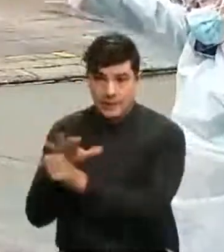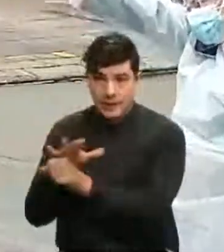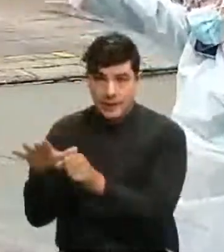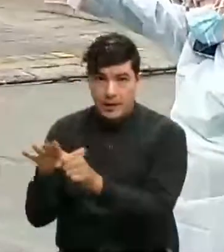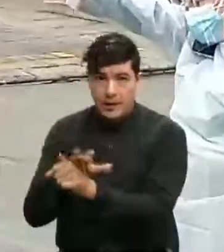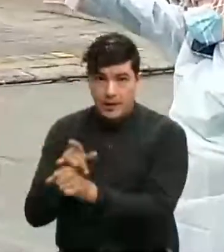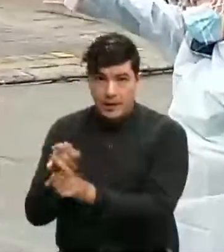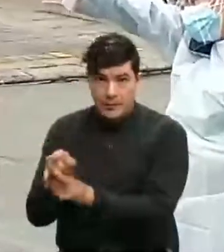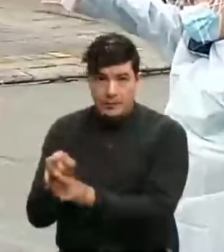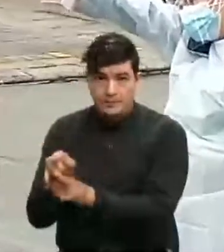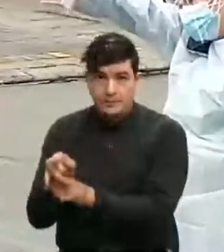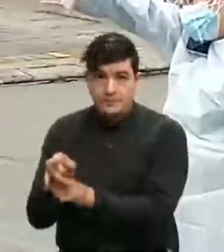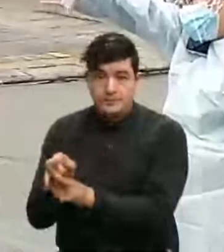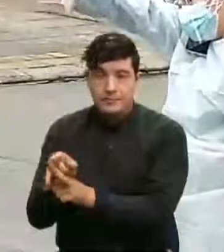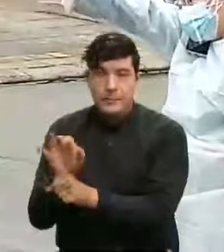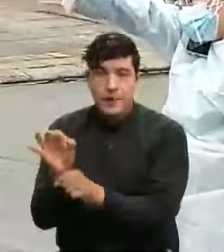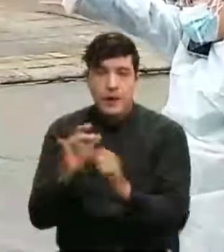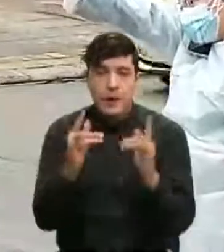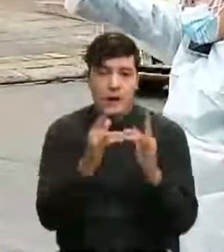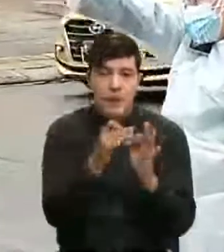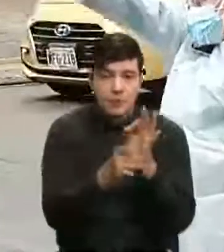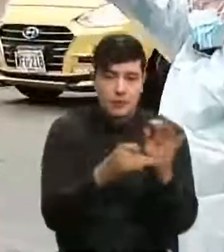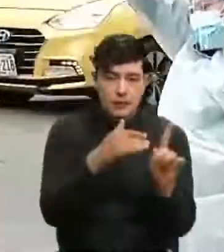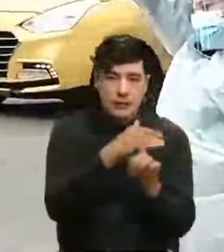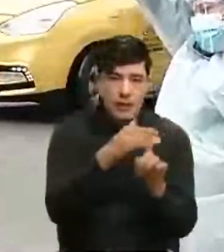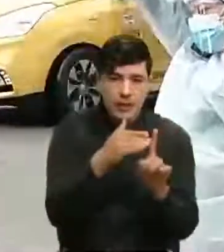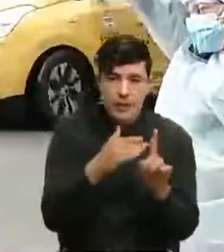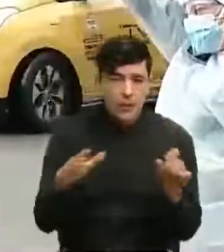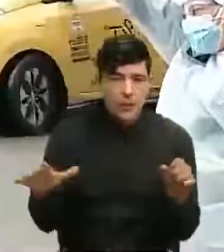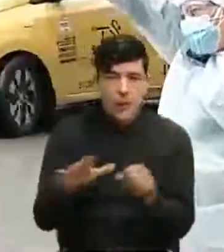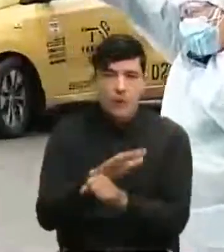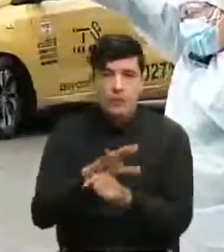UCI y hospitalización en el área metropolitana de Bucaramanga es del